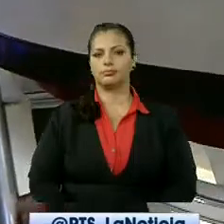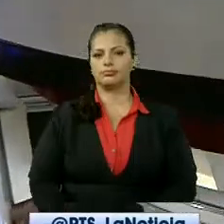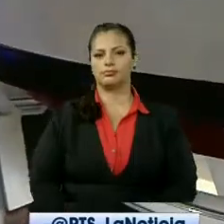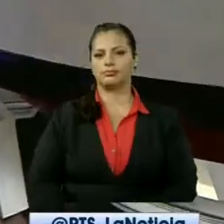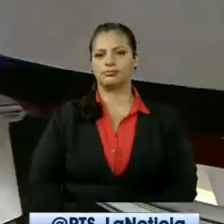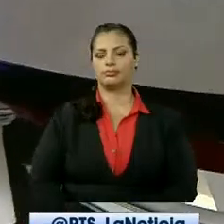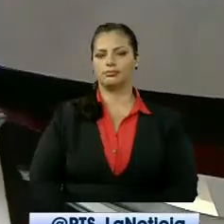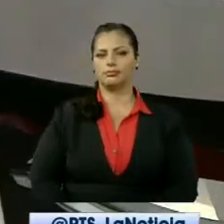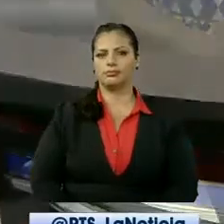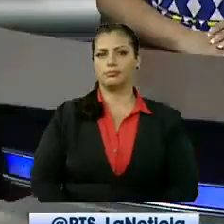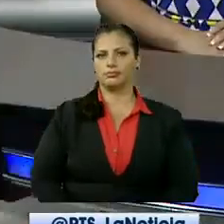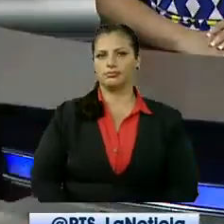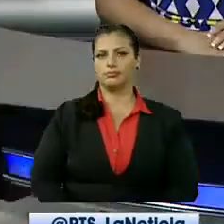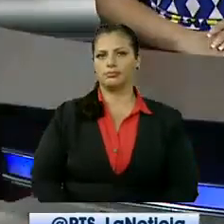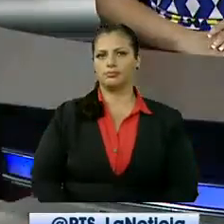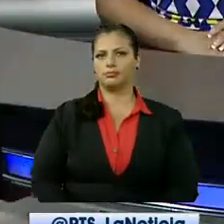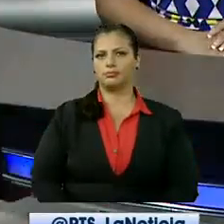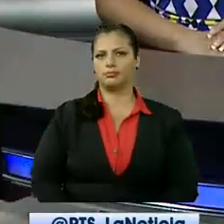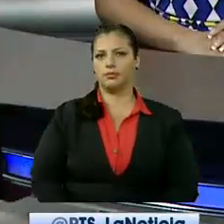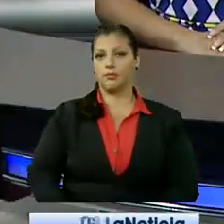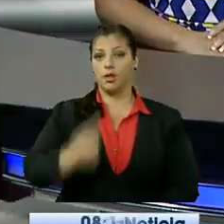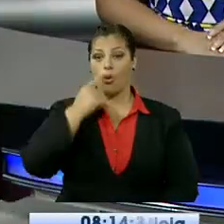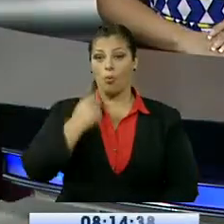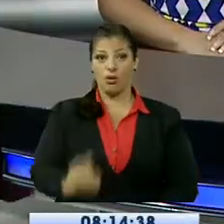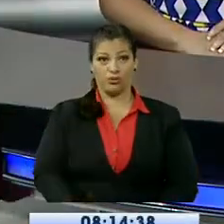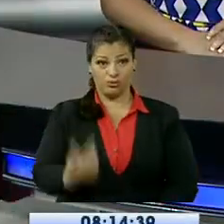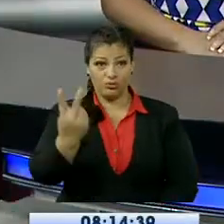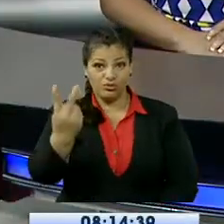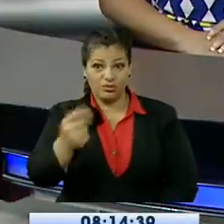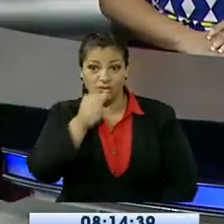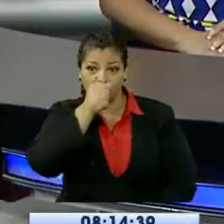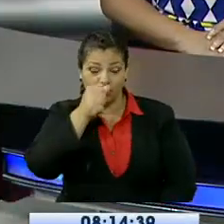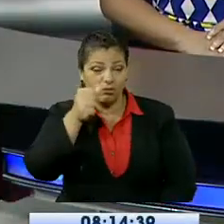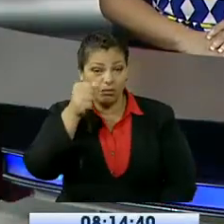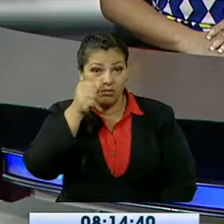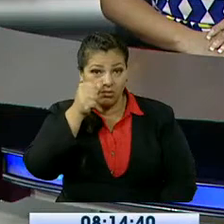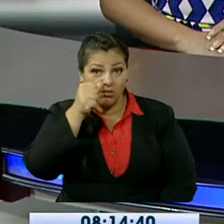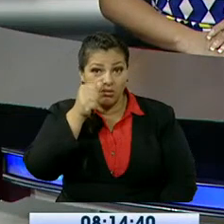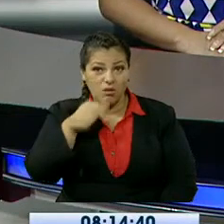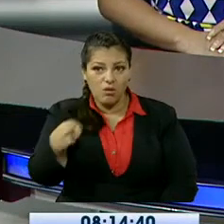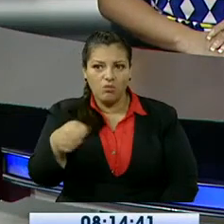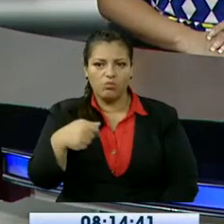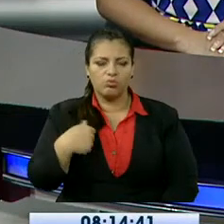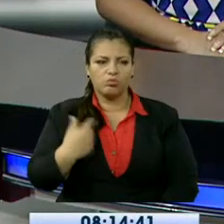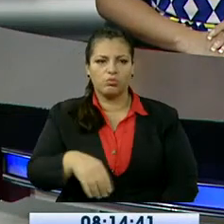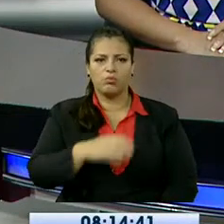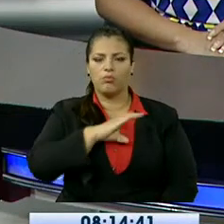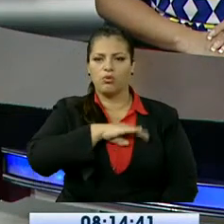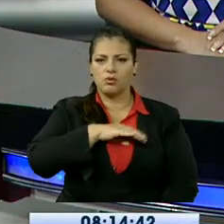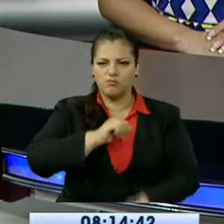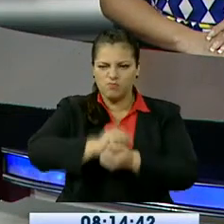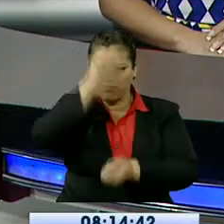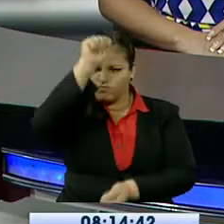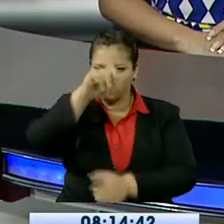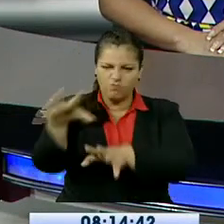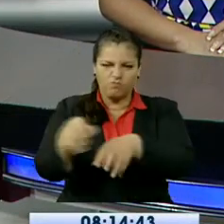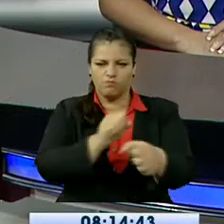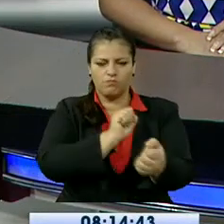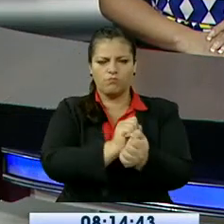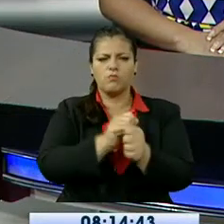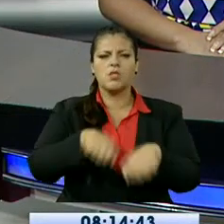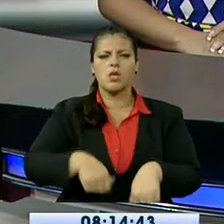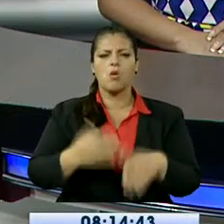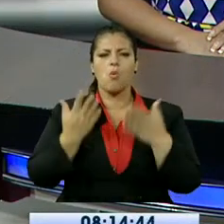La policía detuvo a dos sujetos que tenían en su poder varios sobres con droga en el suroeste de Guayaquil. De momento se investiga la presunta participación en